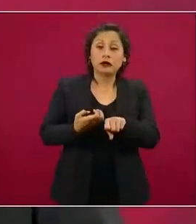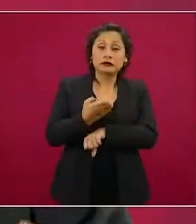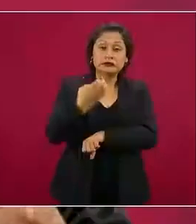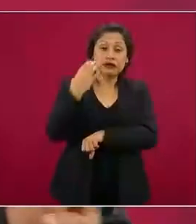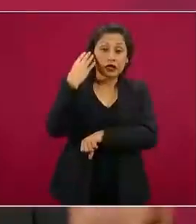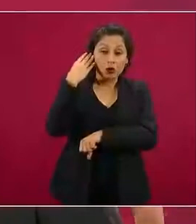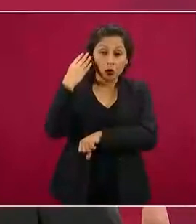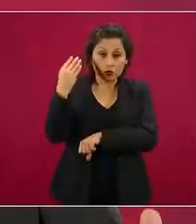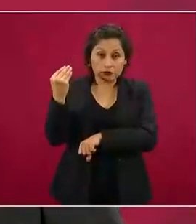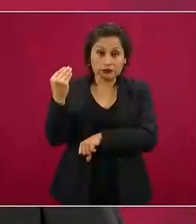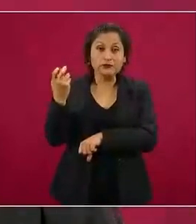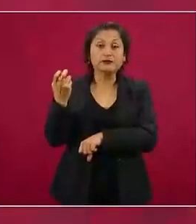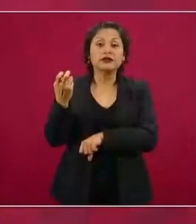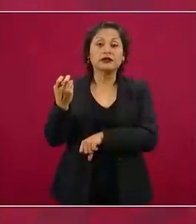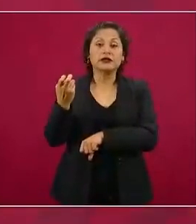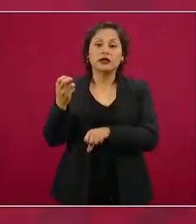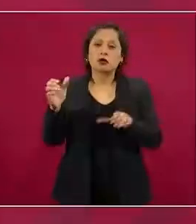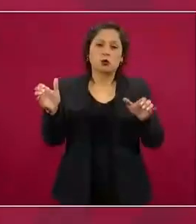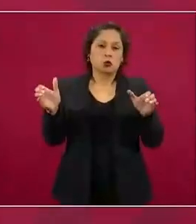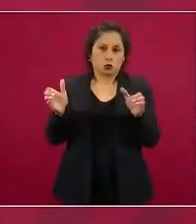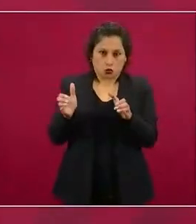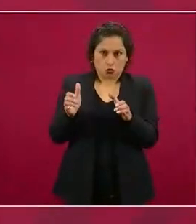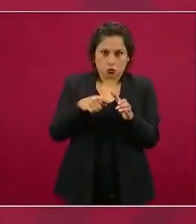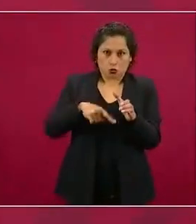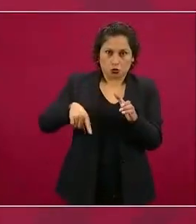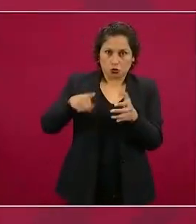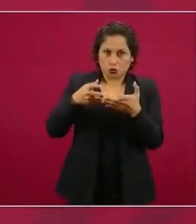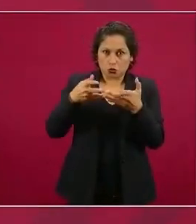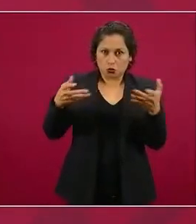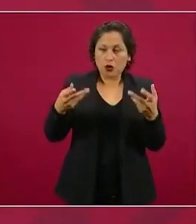con poca extensión territorial, población,